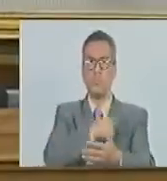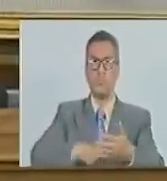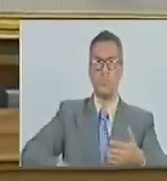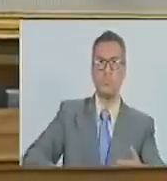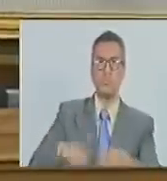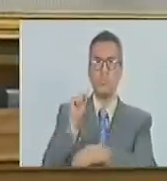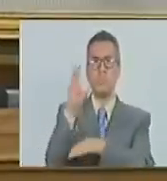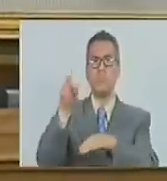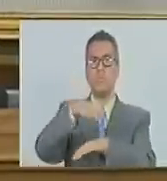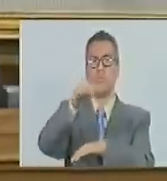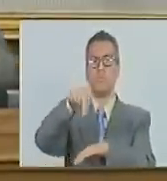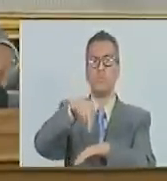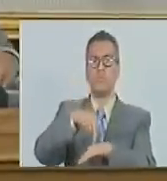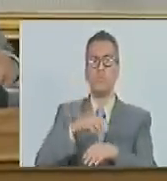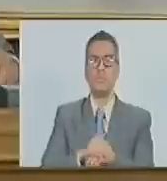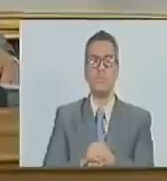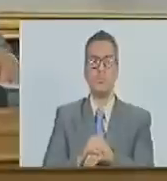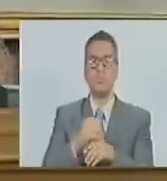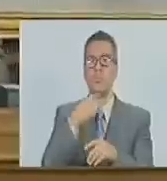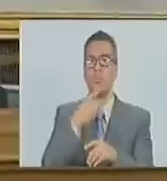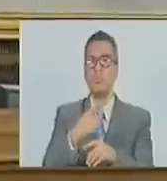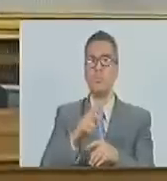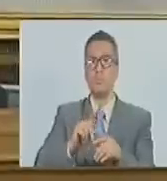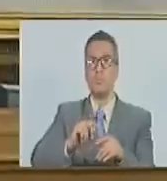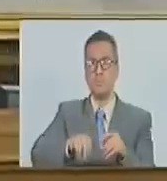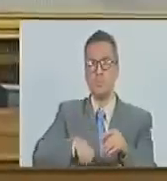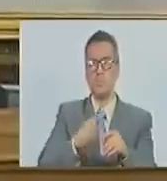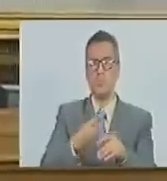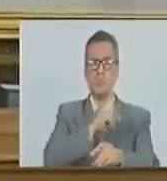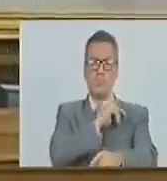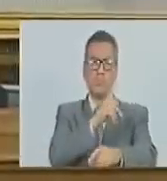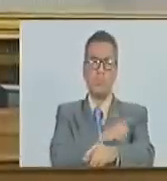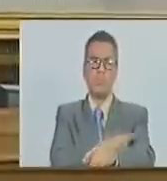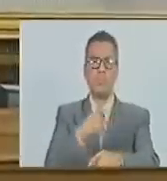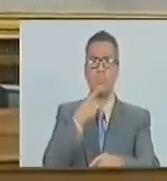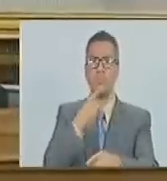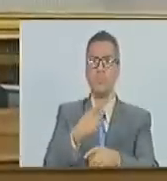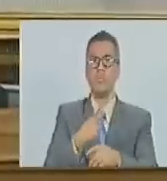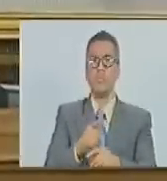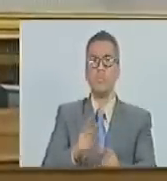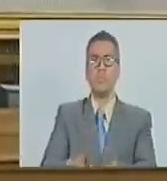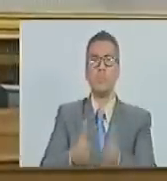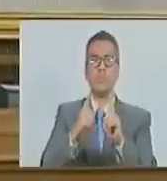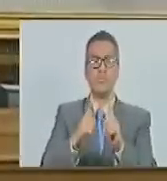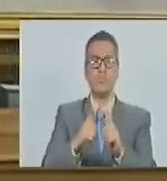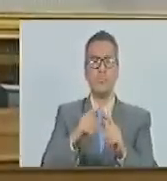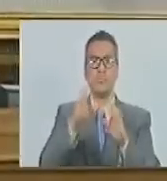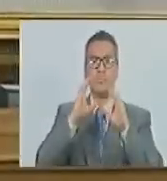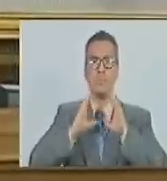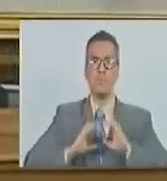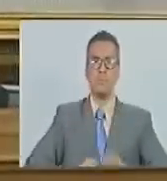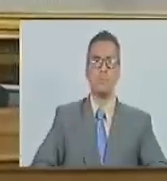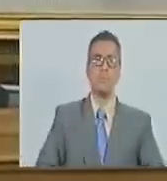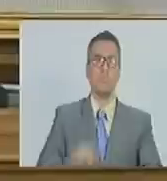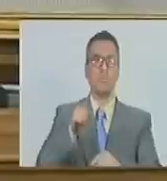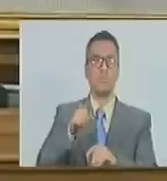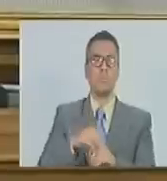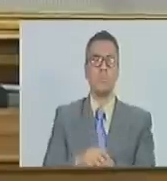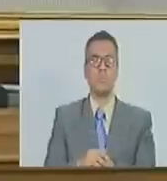de la Asamblea Nacional referente al Poder Electoral, solicito la autorización de este cuerpo